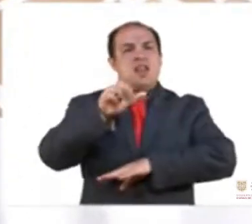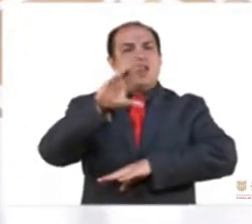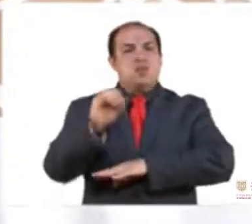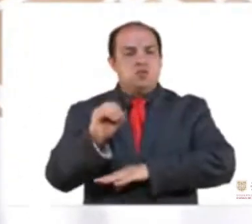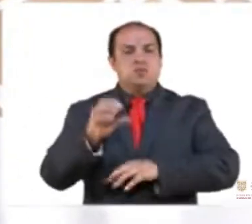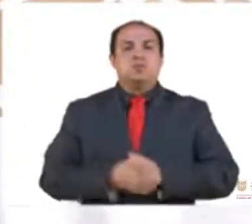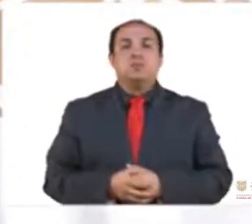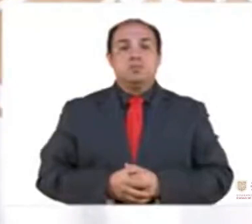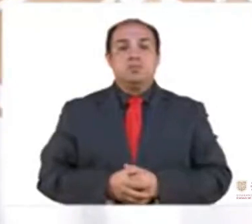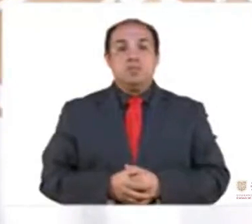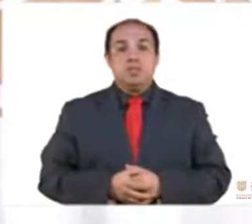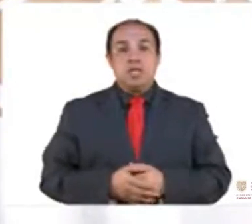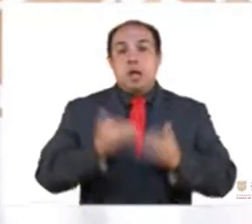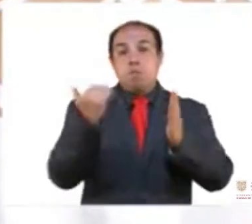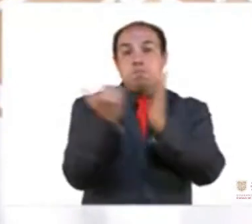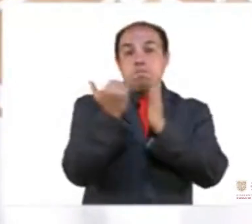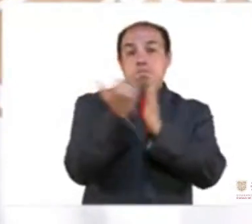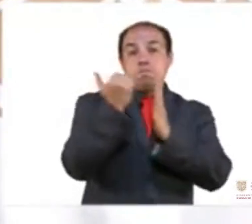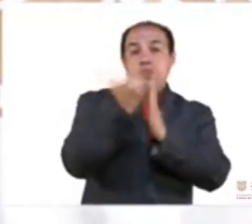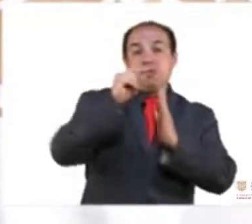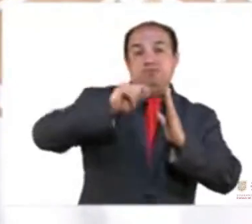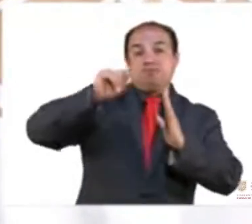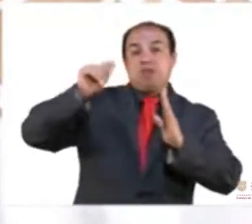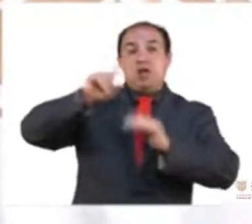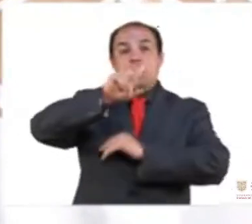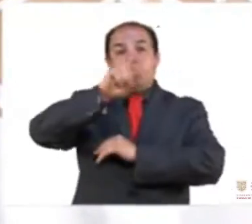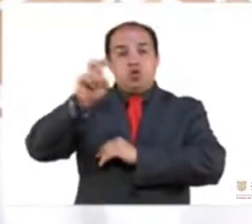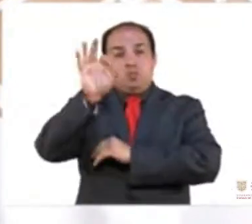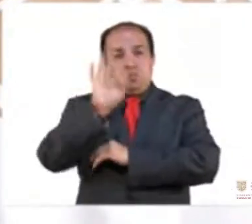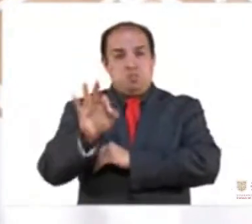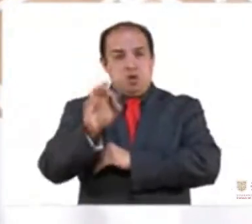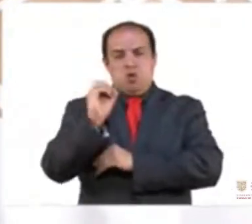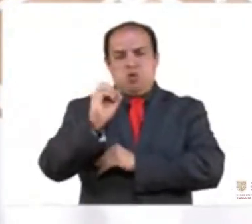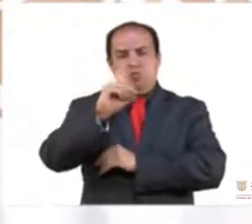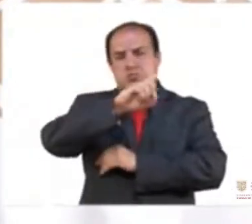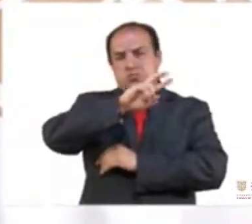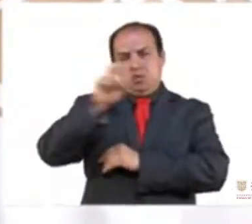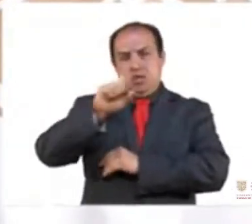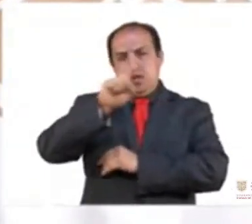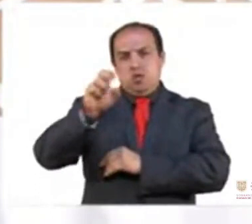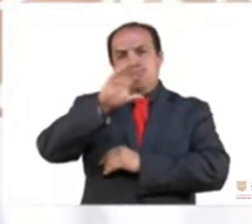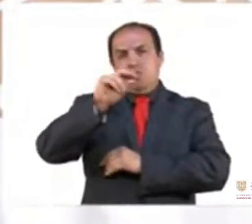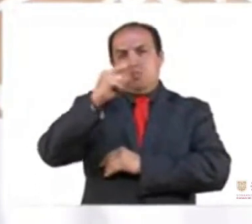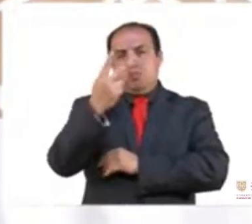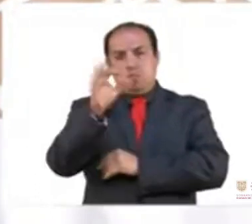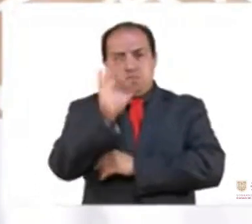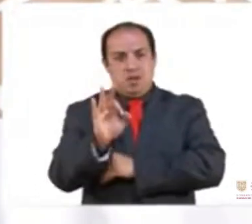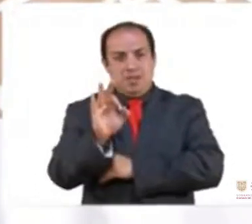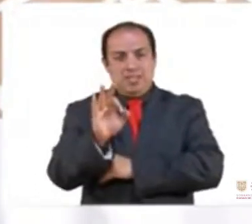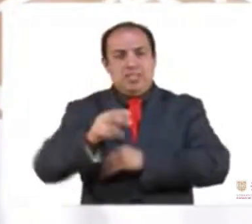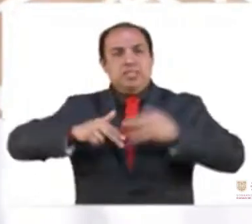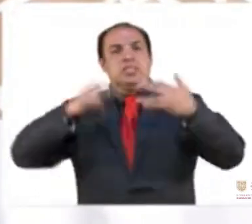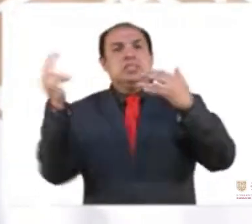cuando se elevaron en 200% o 192%, algo así, los homicidios